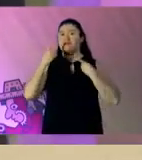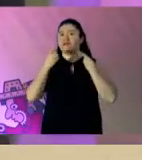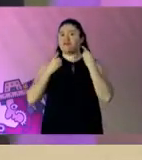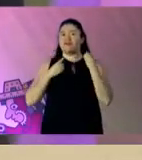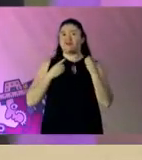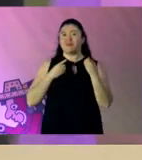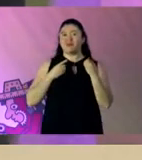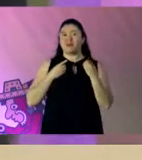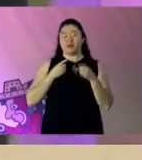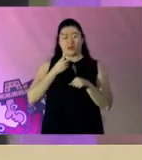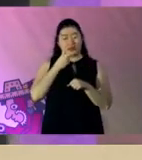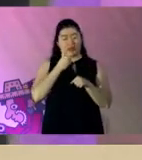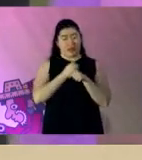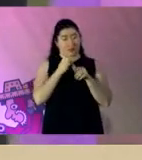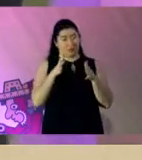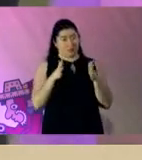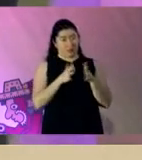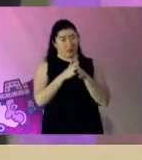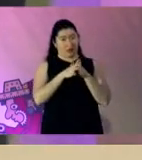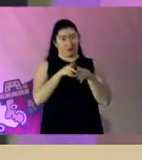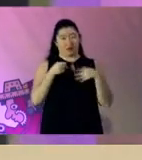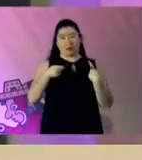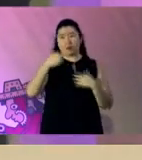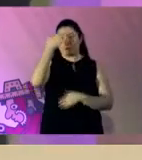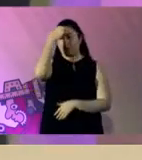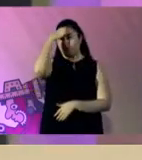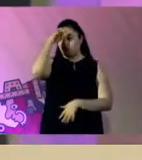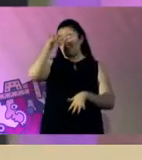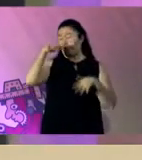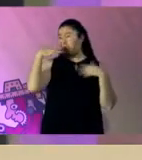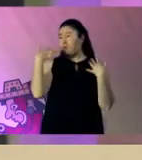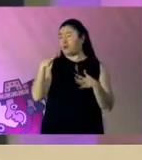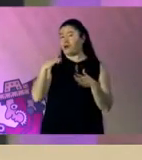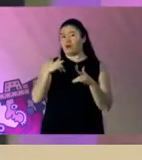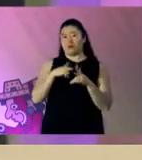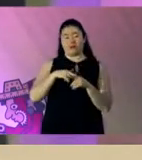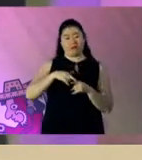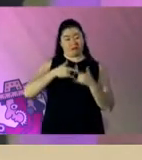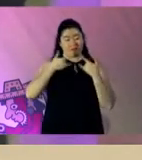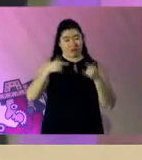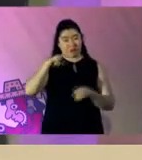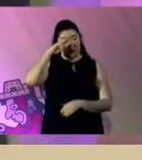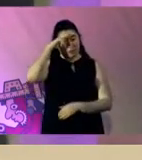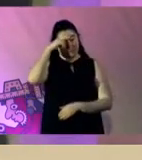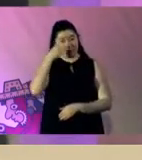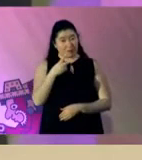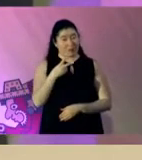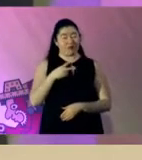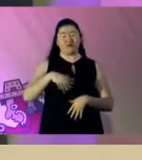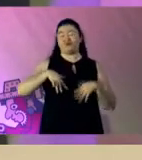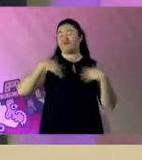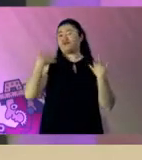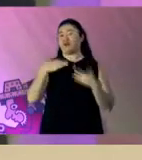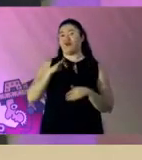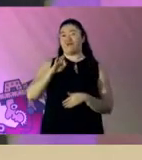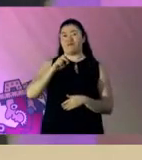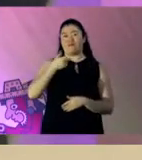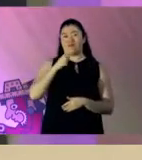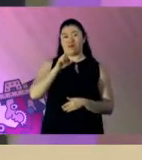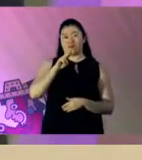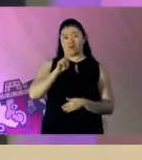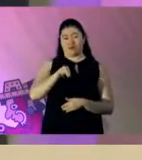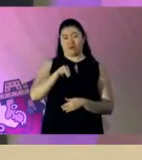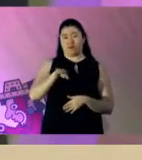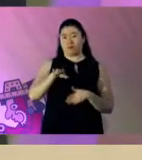la segunda guerra mundial en un experto en historia de mexico practicaba mucho con el fisgón de historia de méxico le le